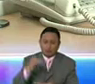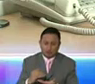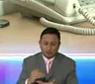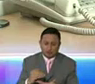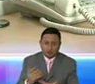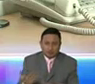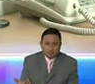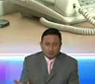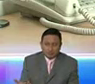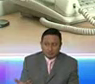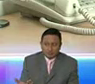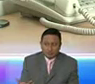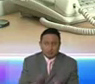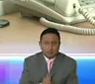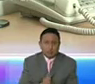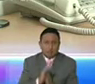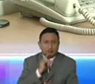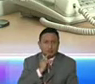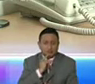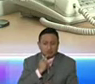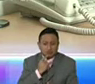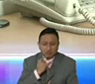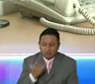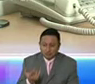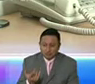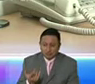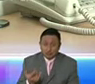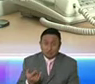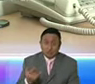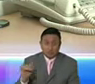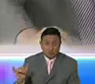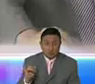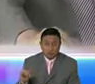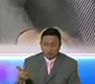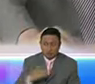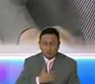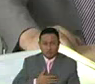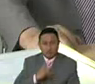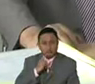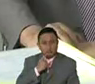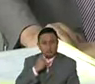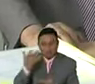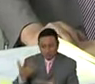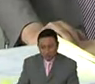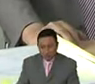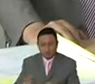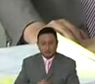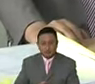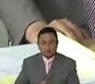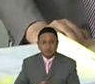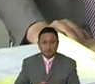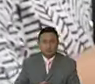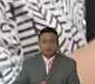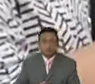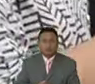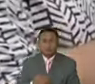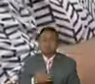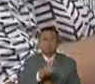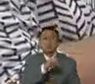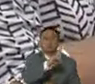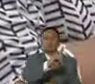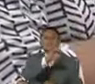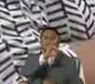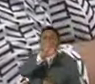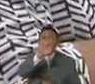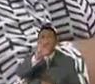limitado. Nos pide seriedad, pero nosotros le pedimos seriedad a ellos. Listado que de acuerdo a la CONAIE sumaría alrededor de